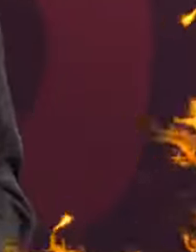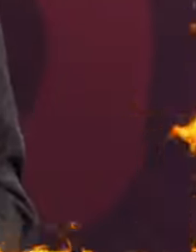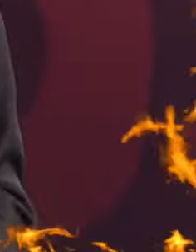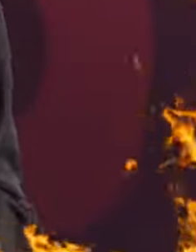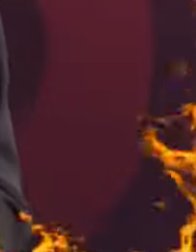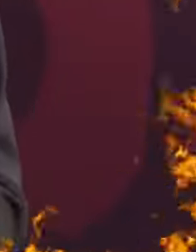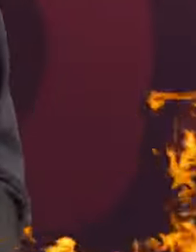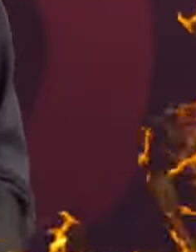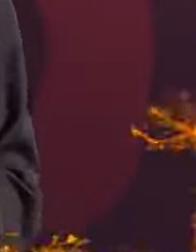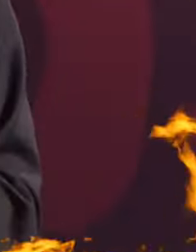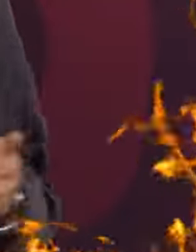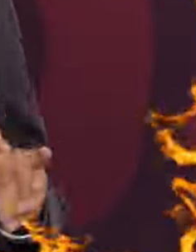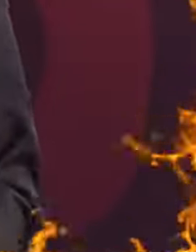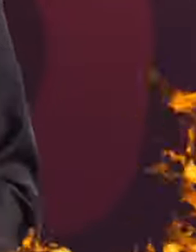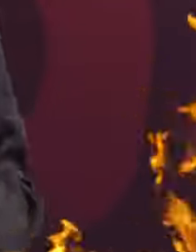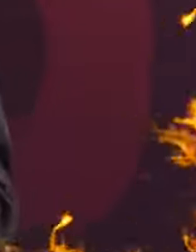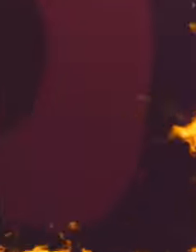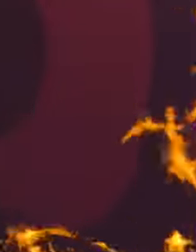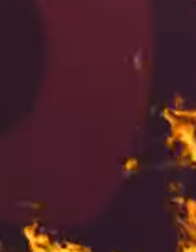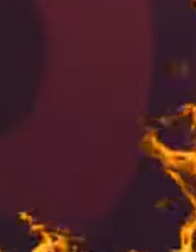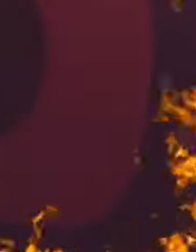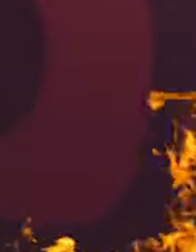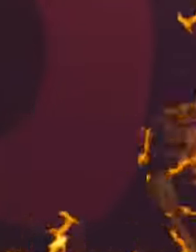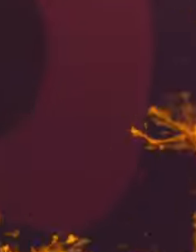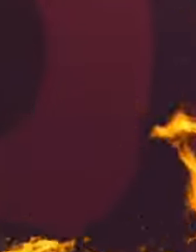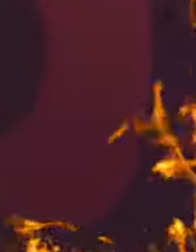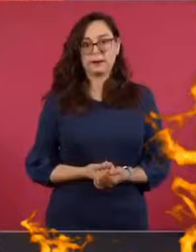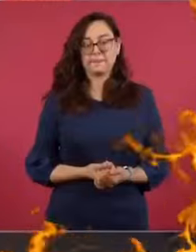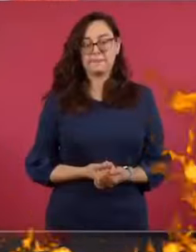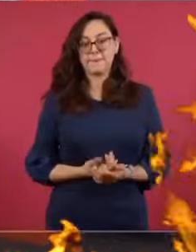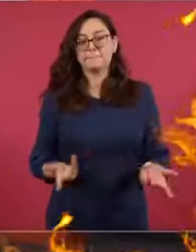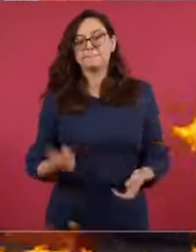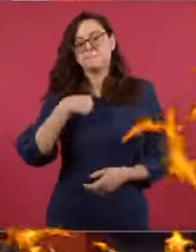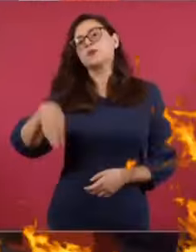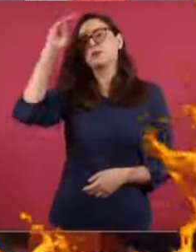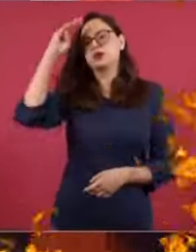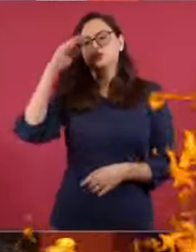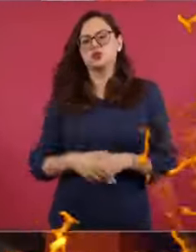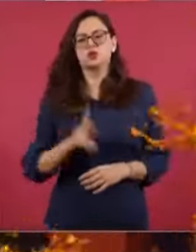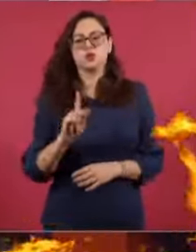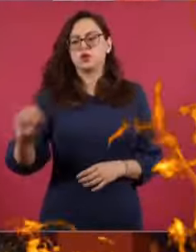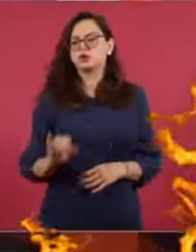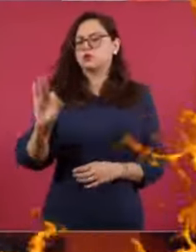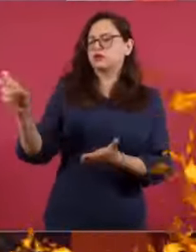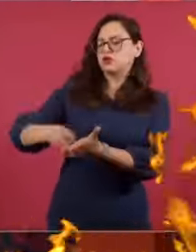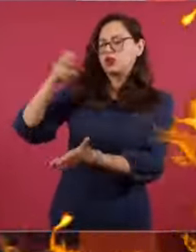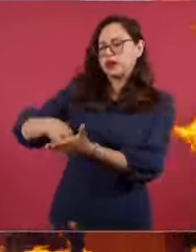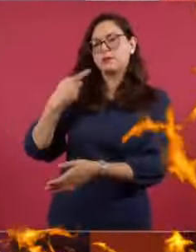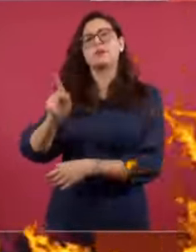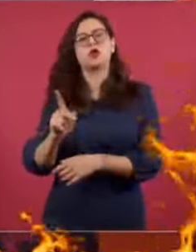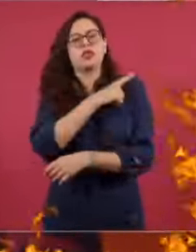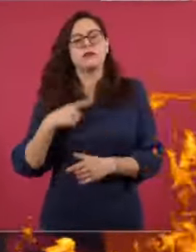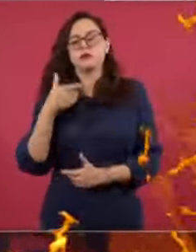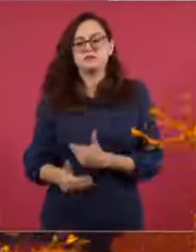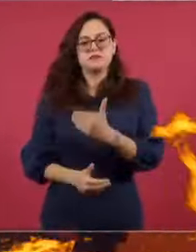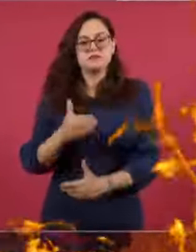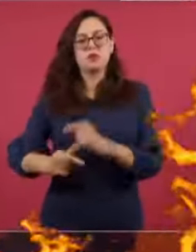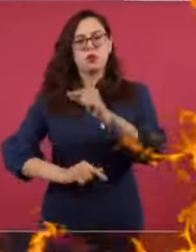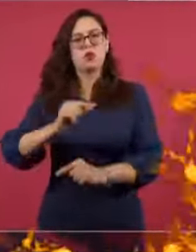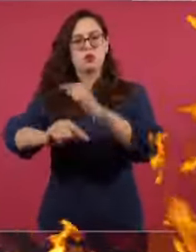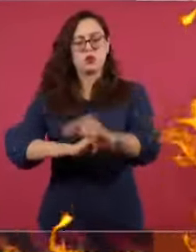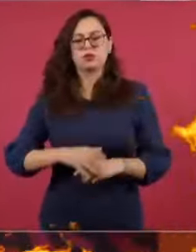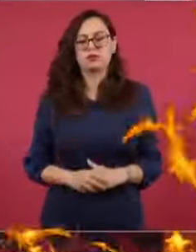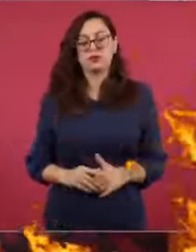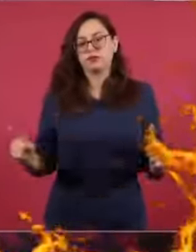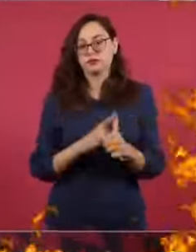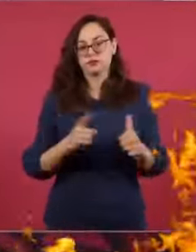proponiendo, que en esencia es la elección de jueces, magistrados, ministros, que es el pueblo el que